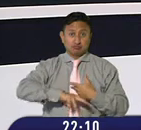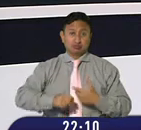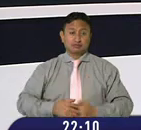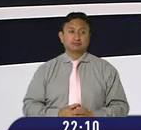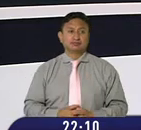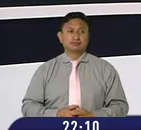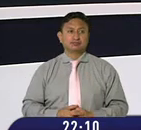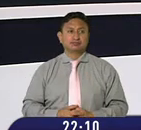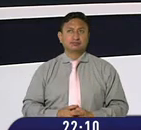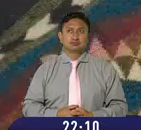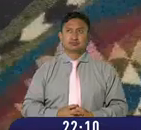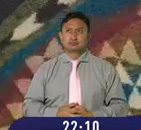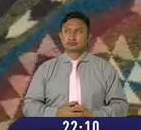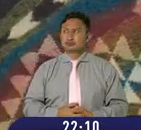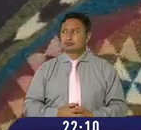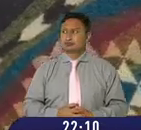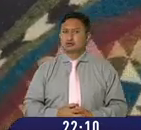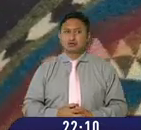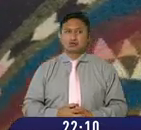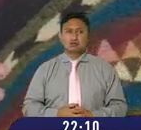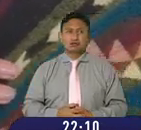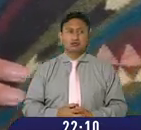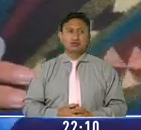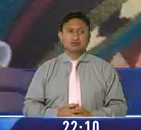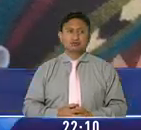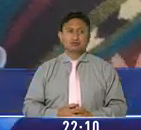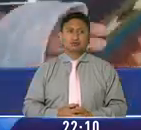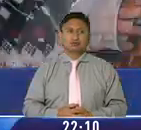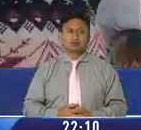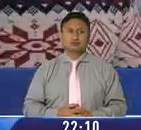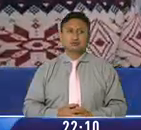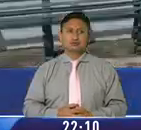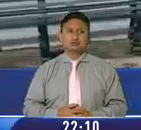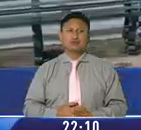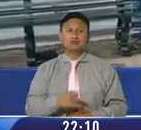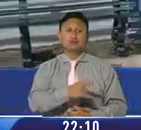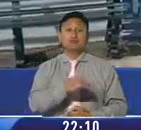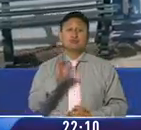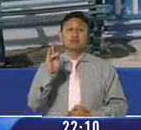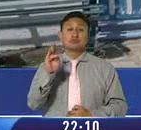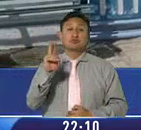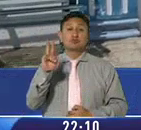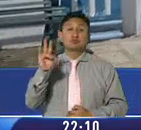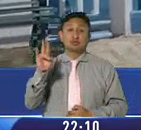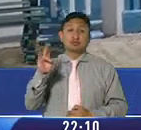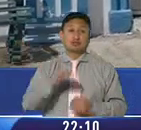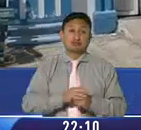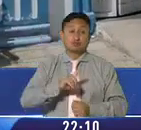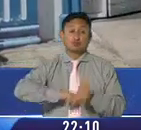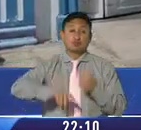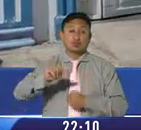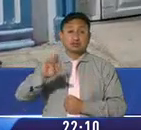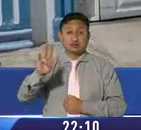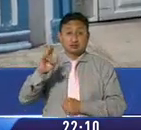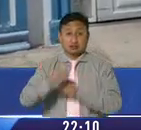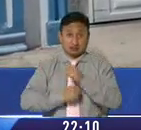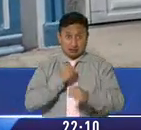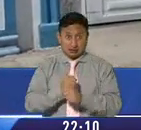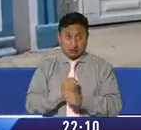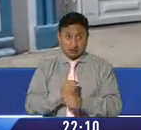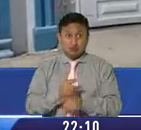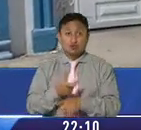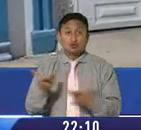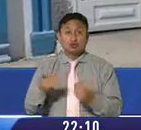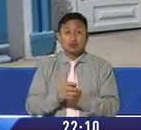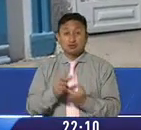fallecidos. No podía concebir que su esposo de 27 y su hija de 7 años de edad, oriundos del